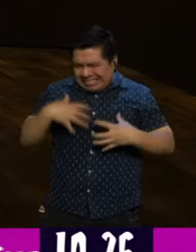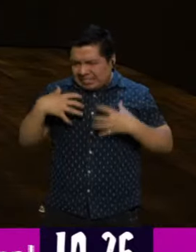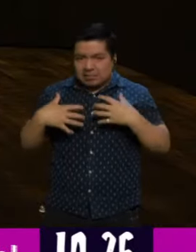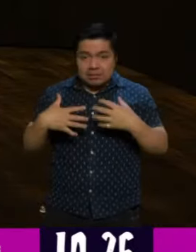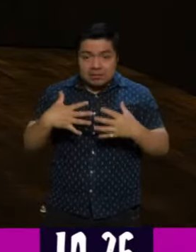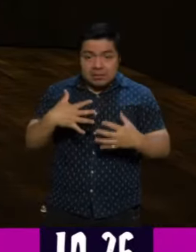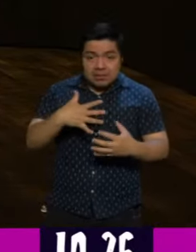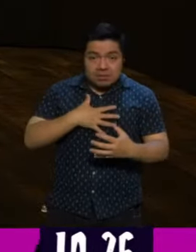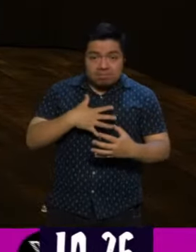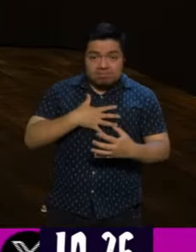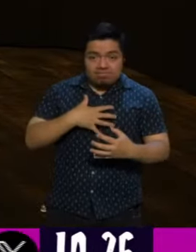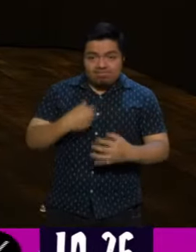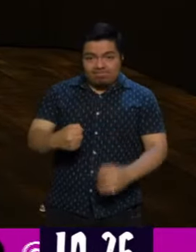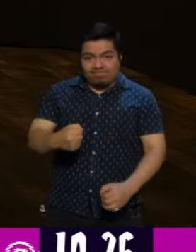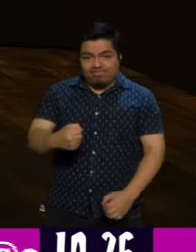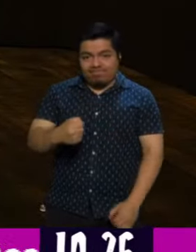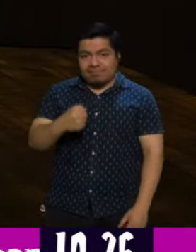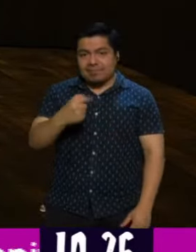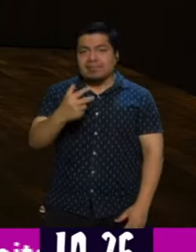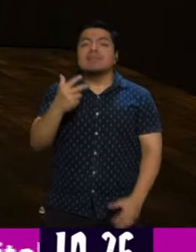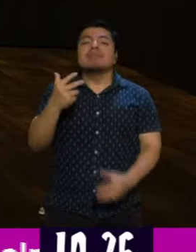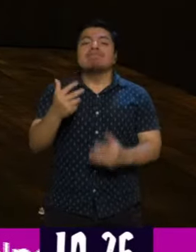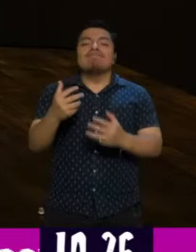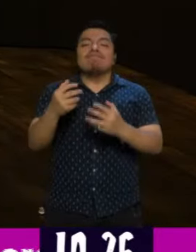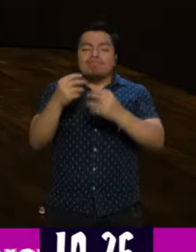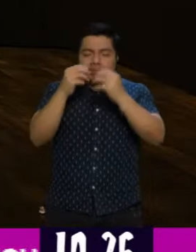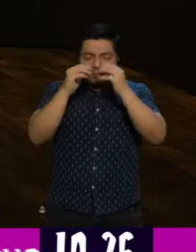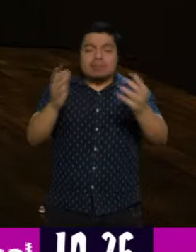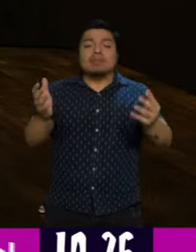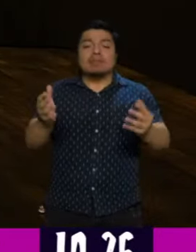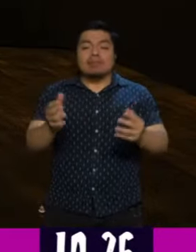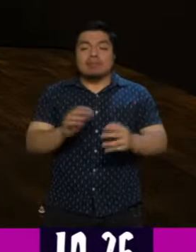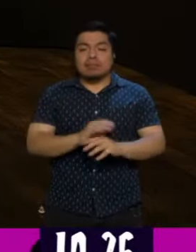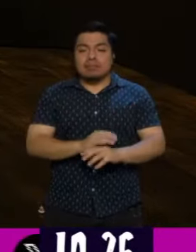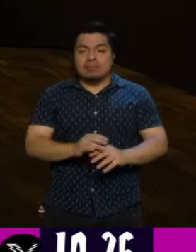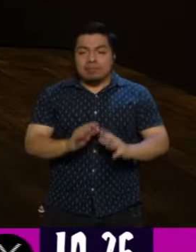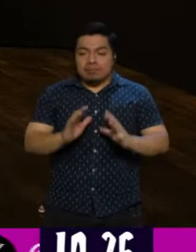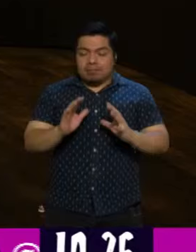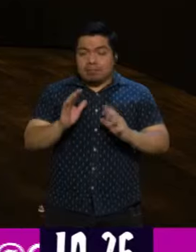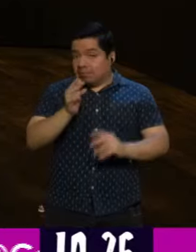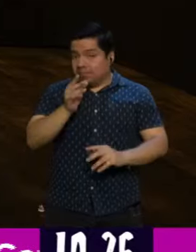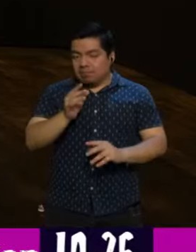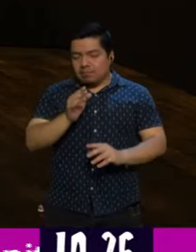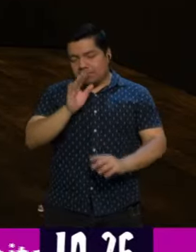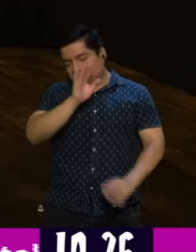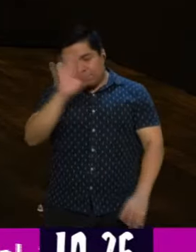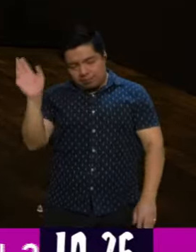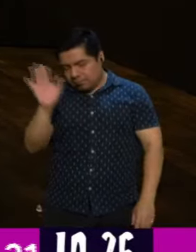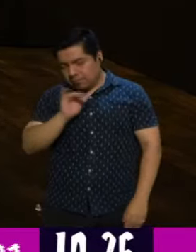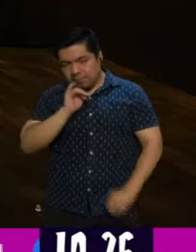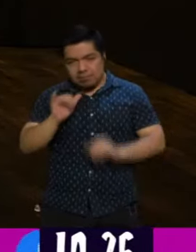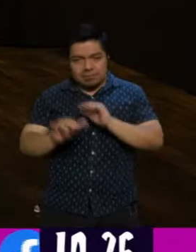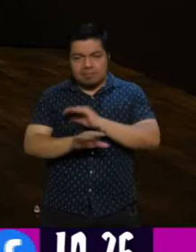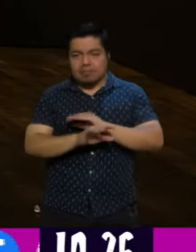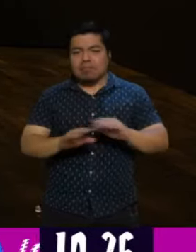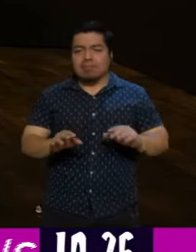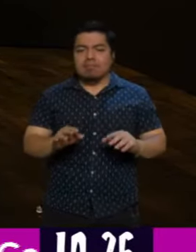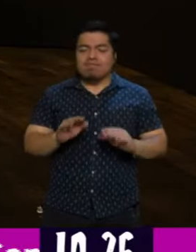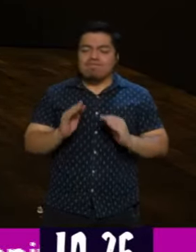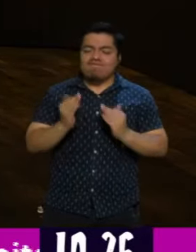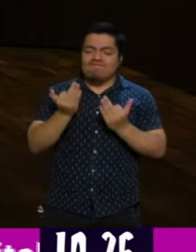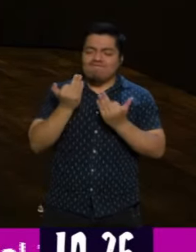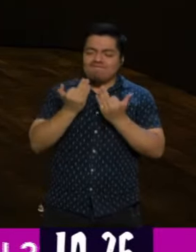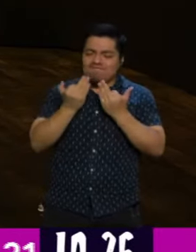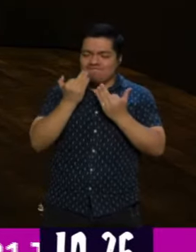yo? Mira, ¿qué lo dice? Ya no, nada más falta que trates